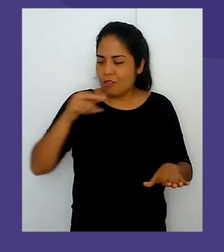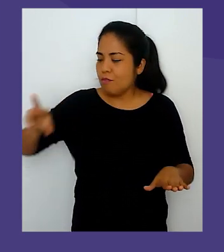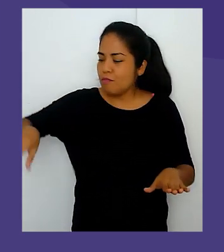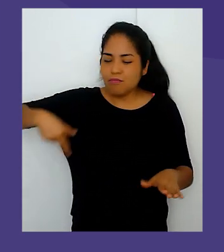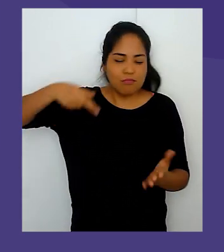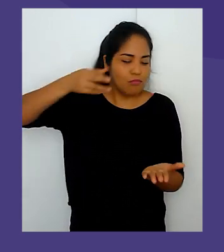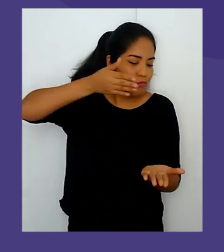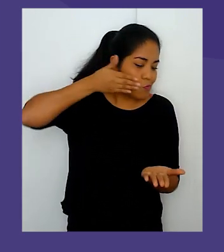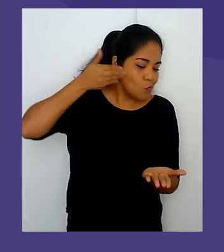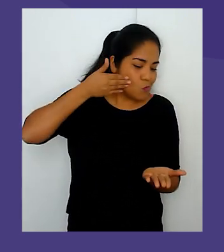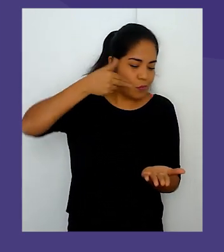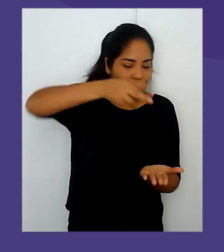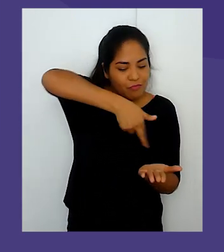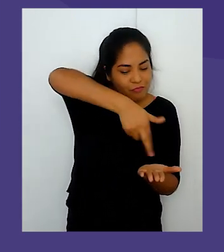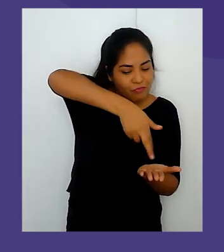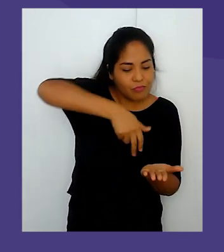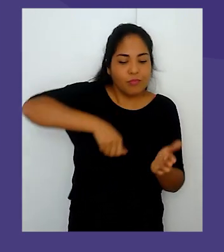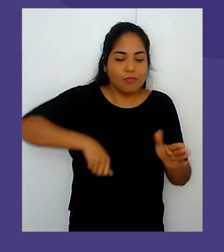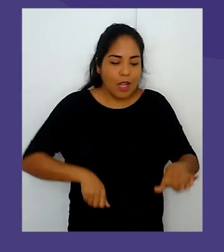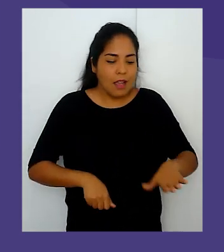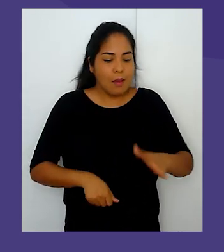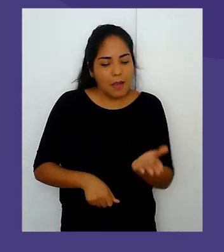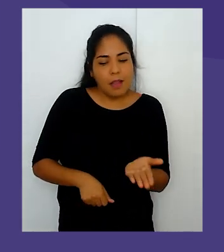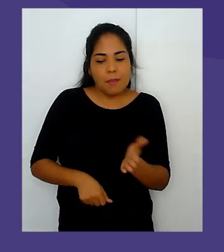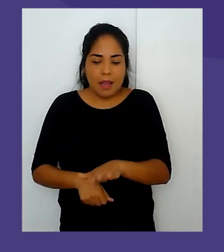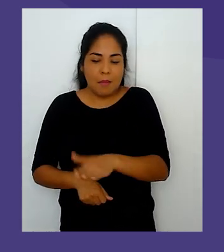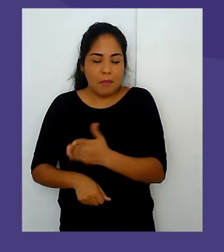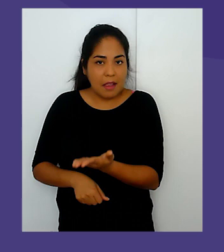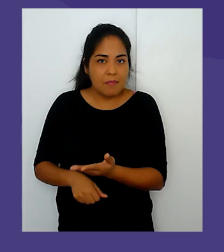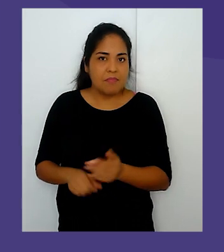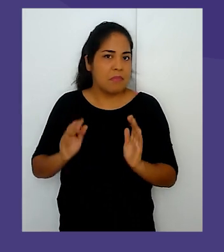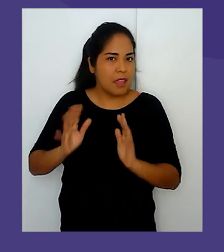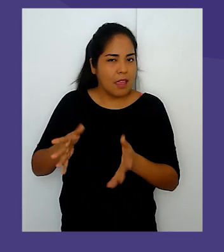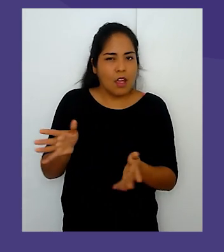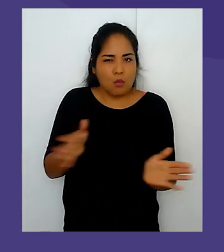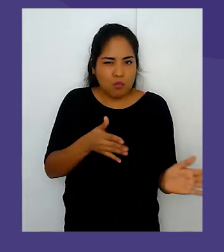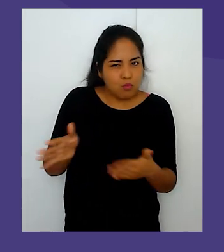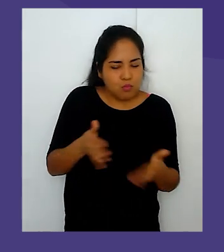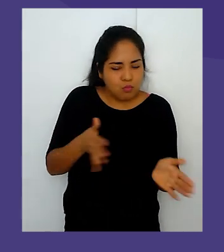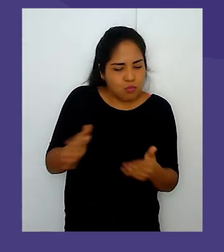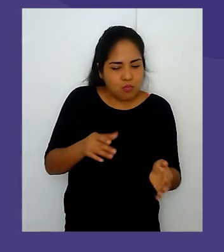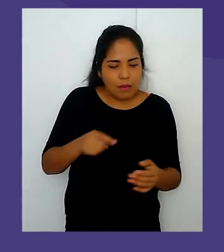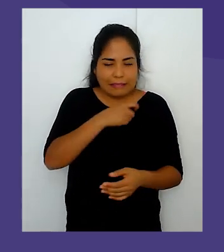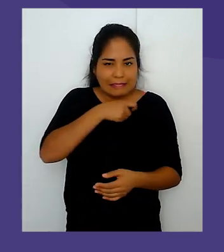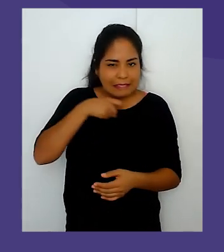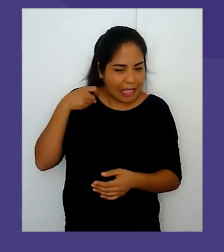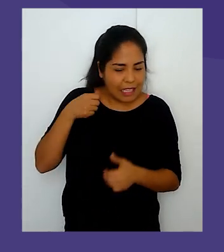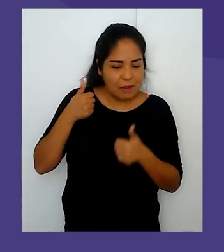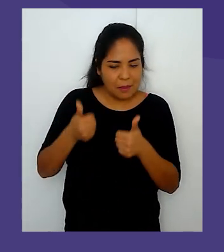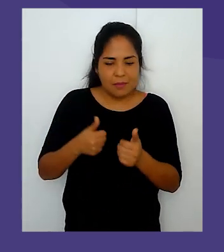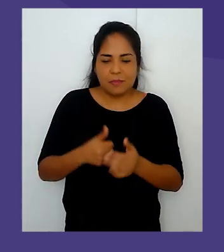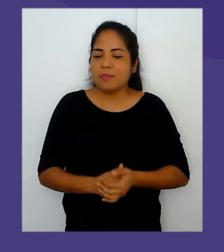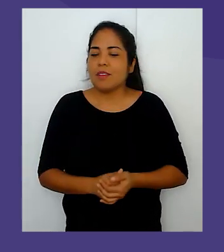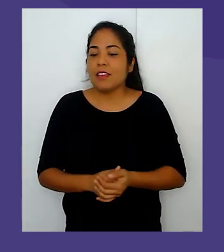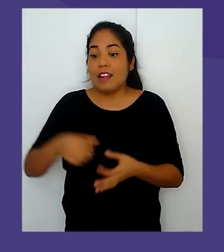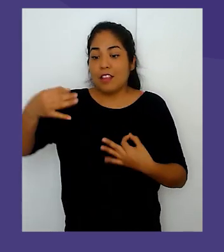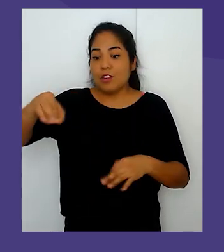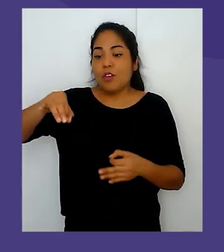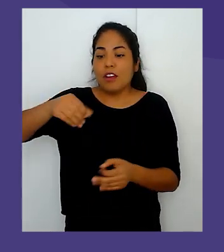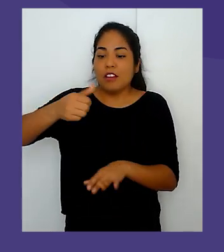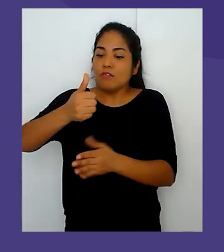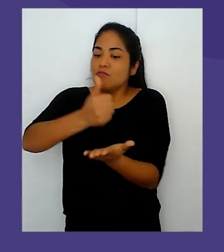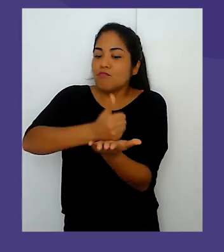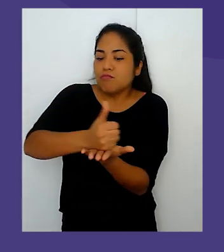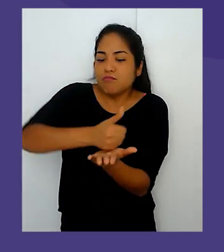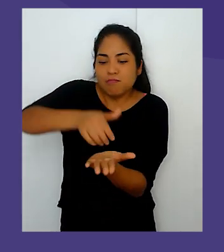pintar con dos colores de manera intercalada. Déjalo secar y luego pega las hojas pintadas en un